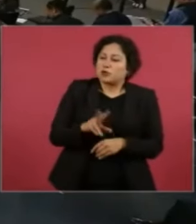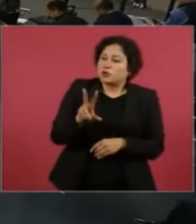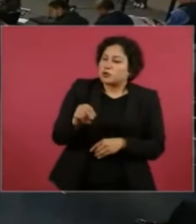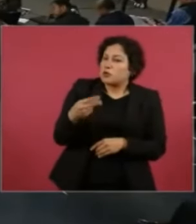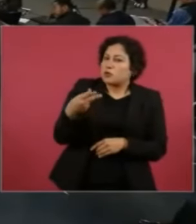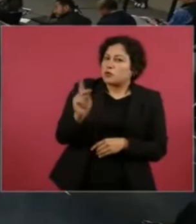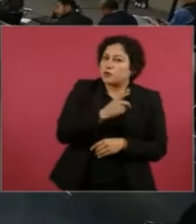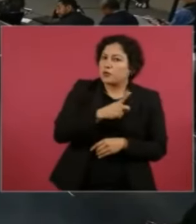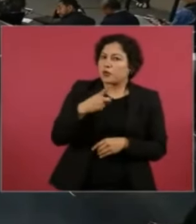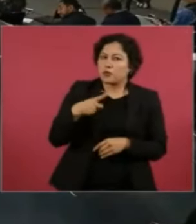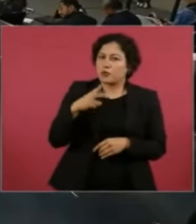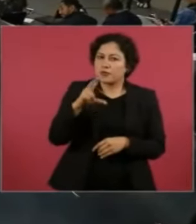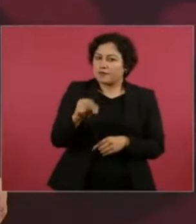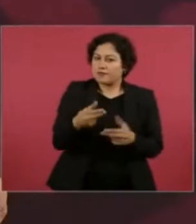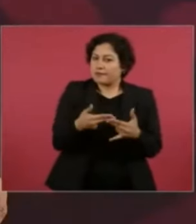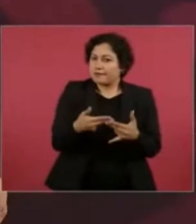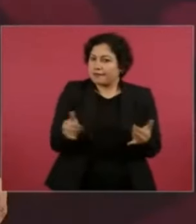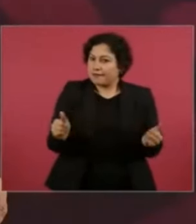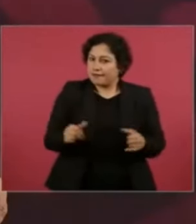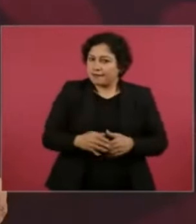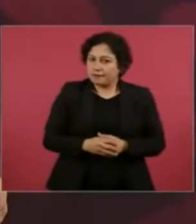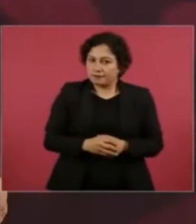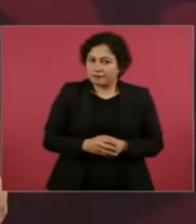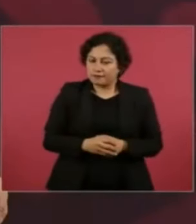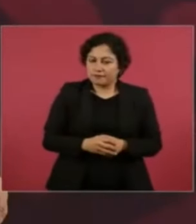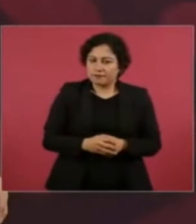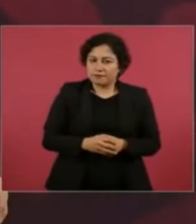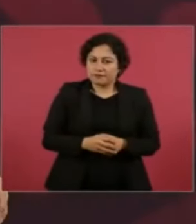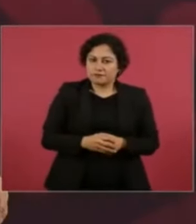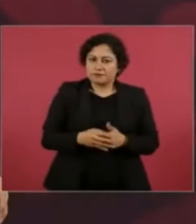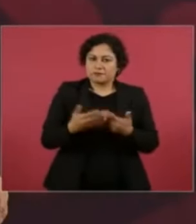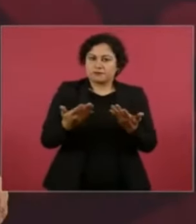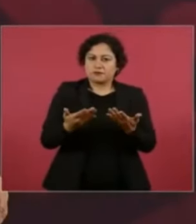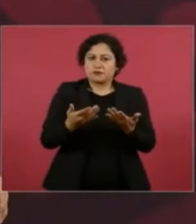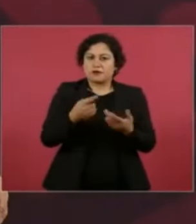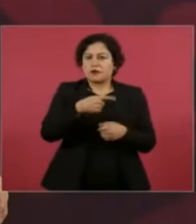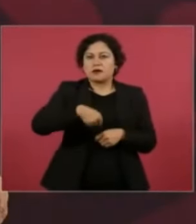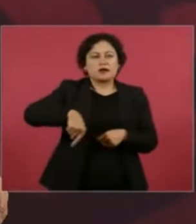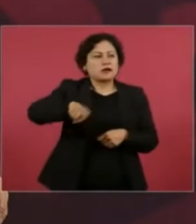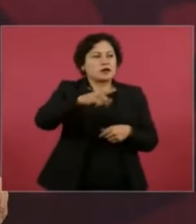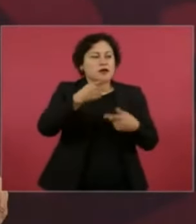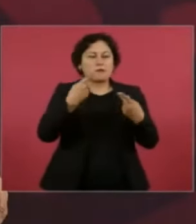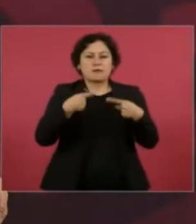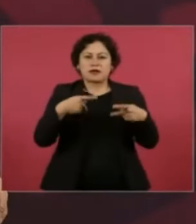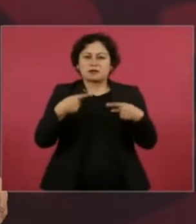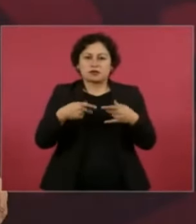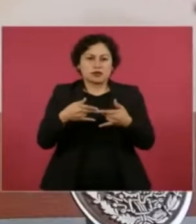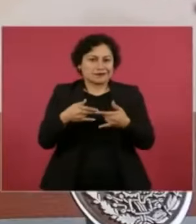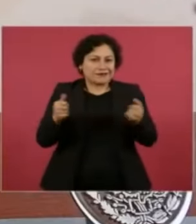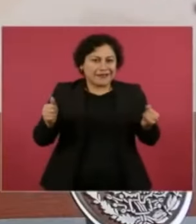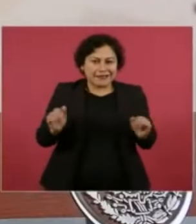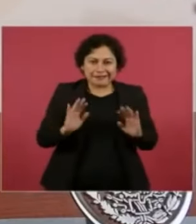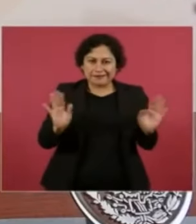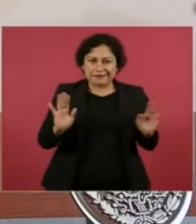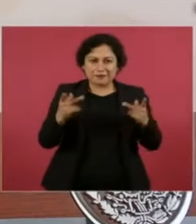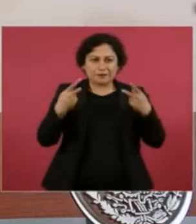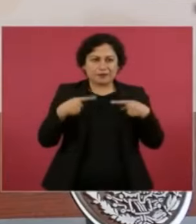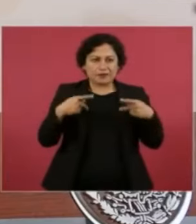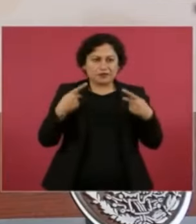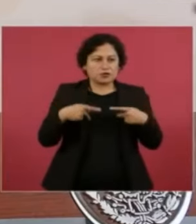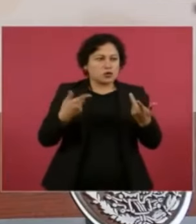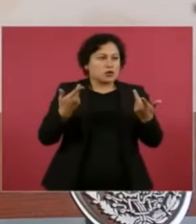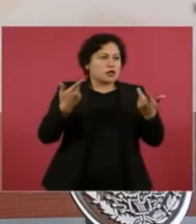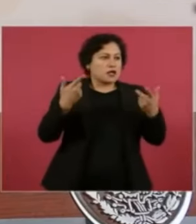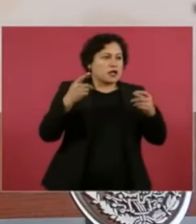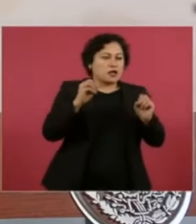nadie con ninguna persona con ningún ciudadano porque